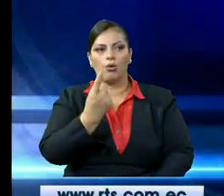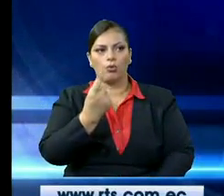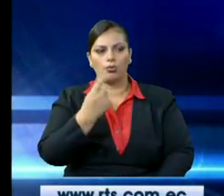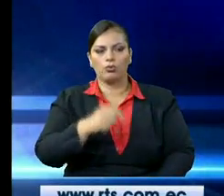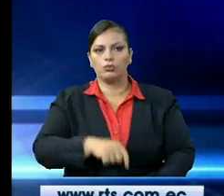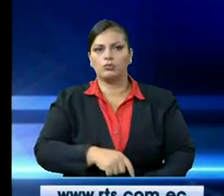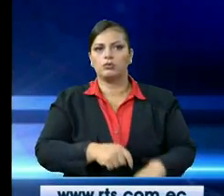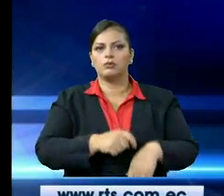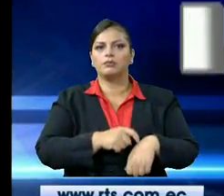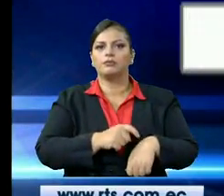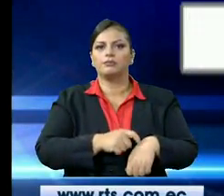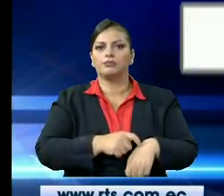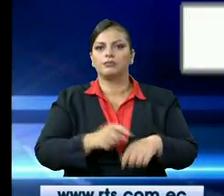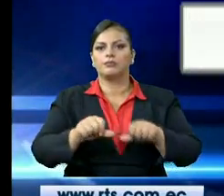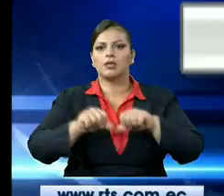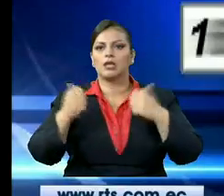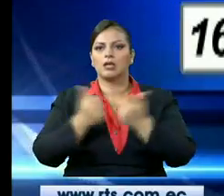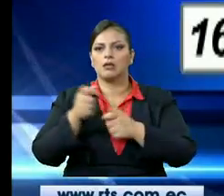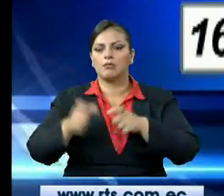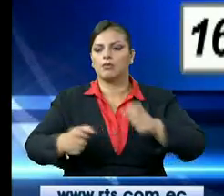con asambleístas.